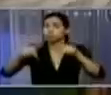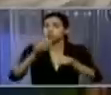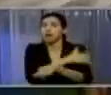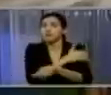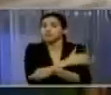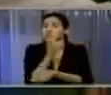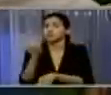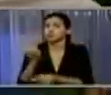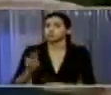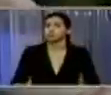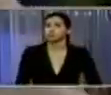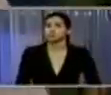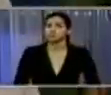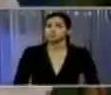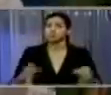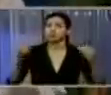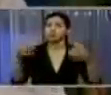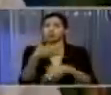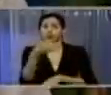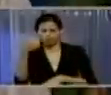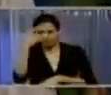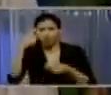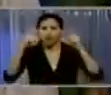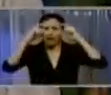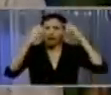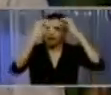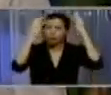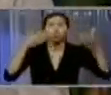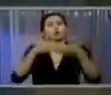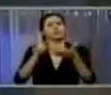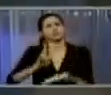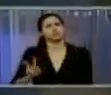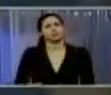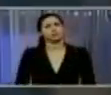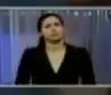de Mr. Alut y compañía contra Venezuela.